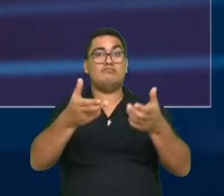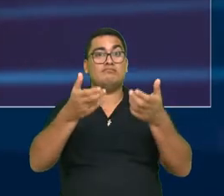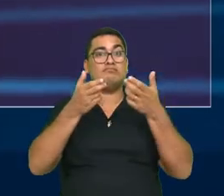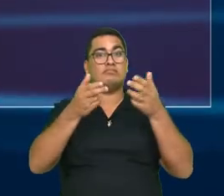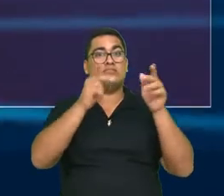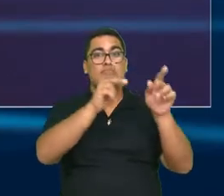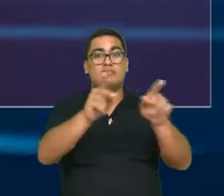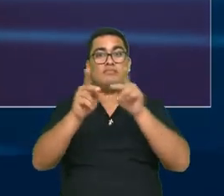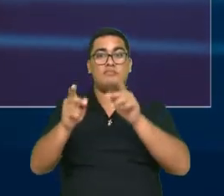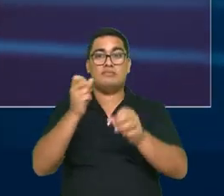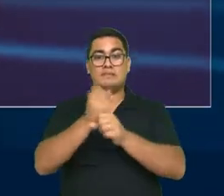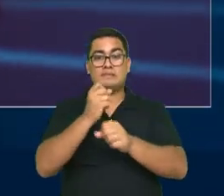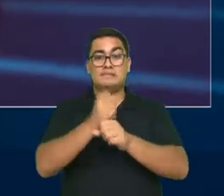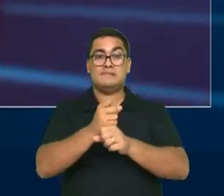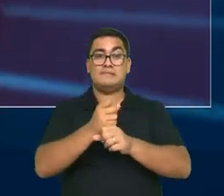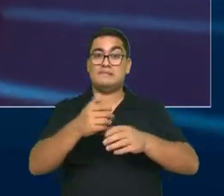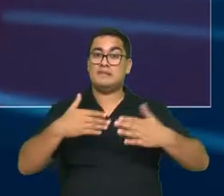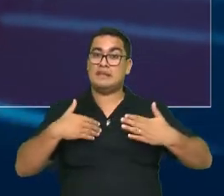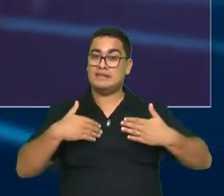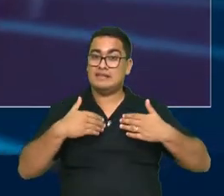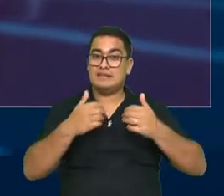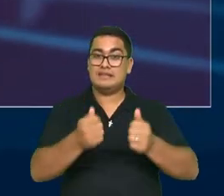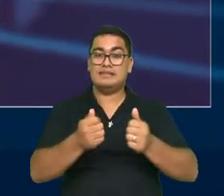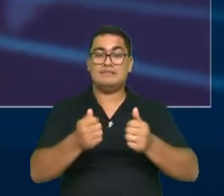a trabajadores de la salud.